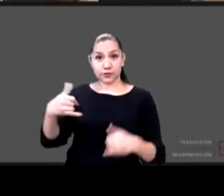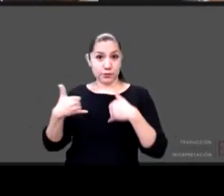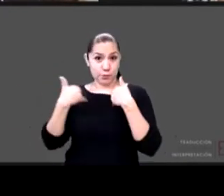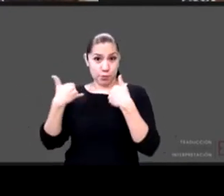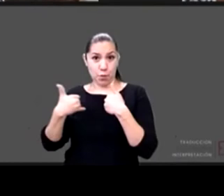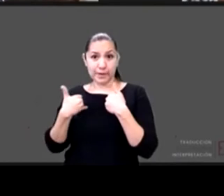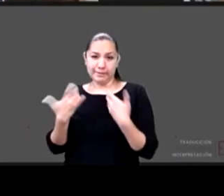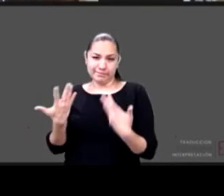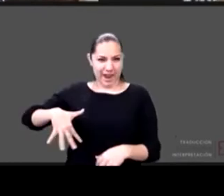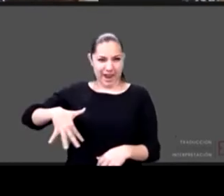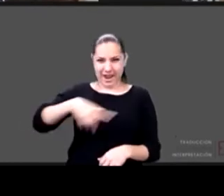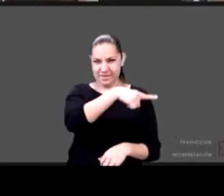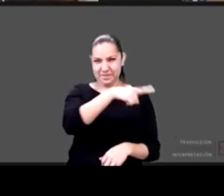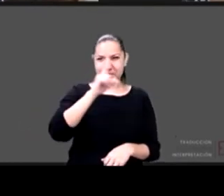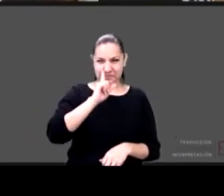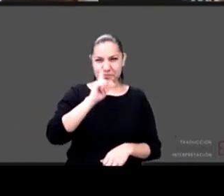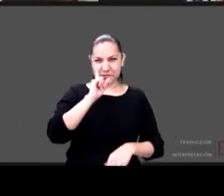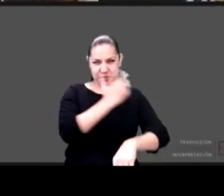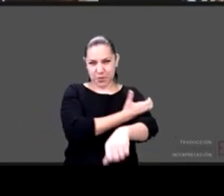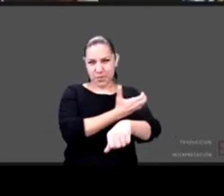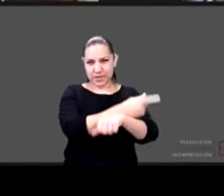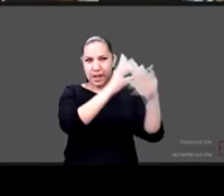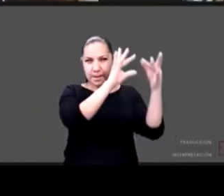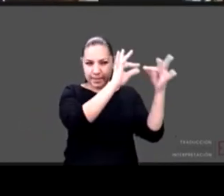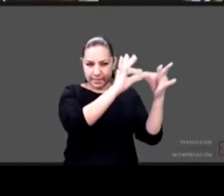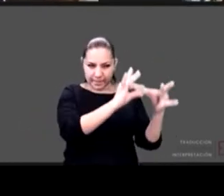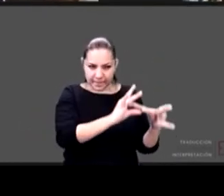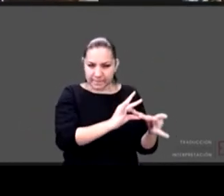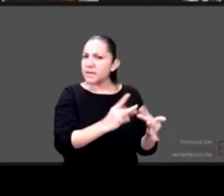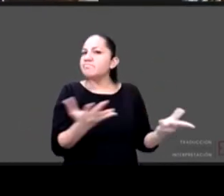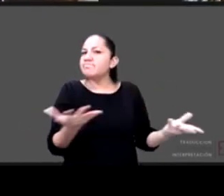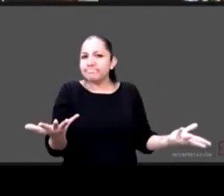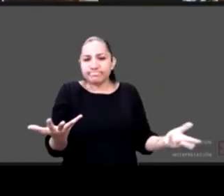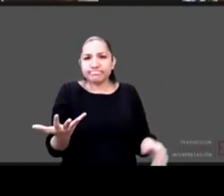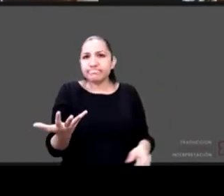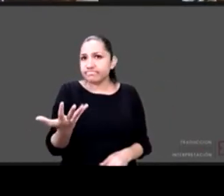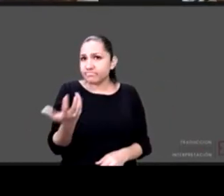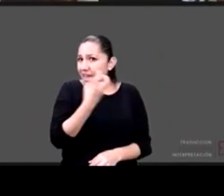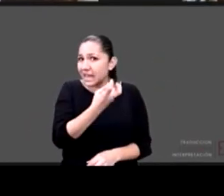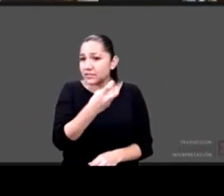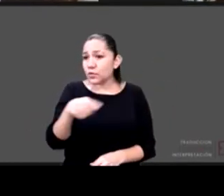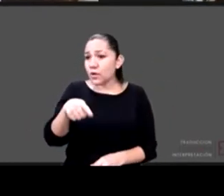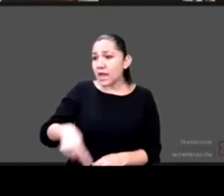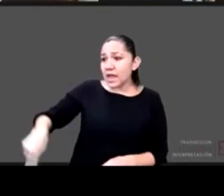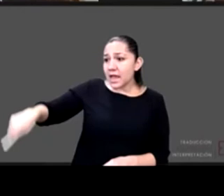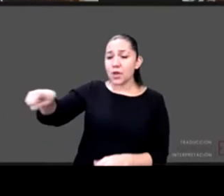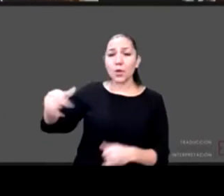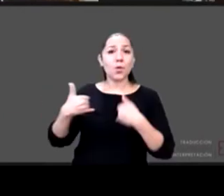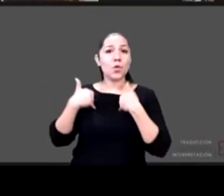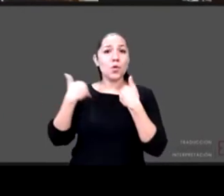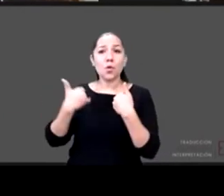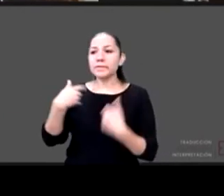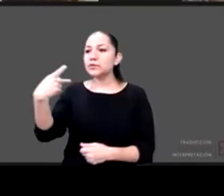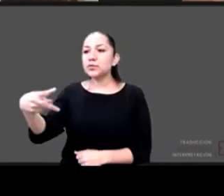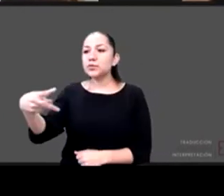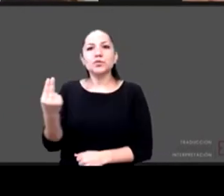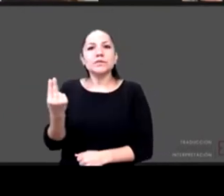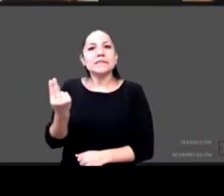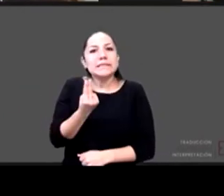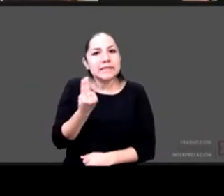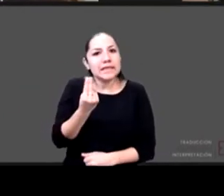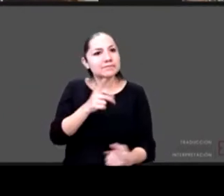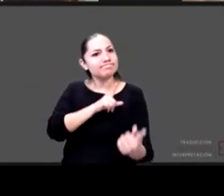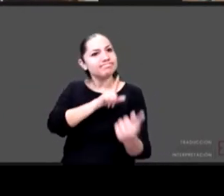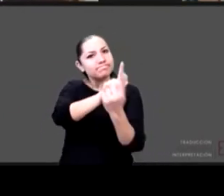tienen necesidades muy específicas, ¿no? Y necesitan de estar con sus amigos, que son